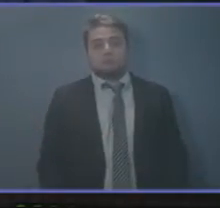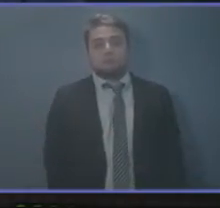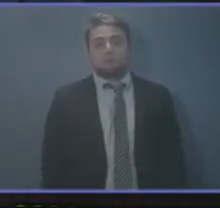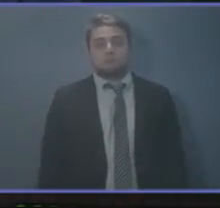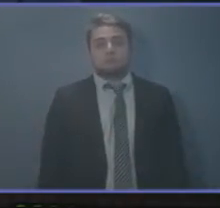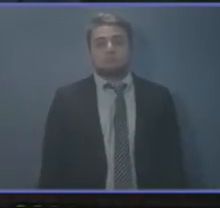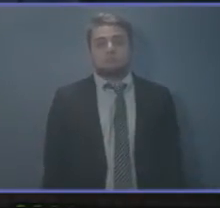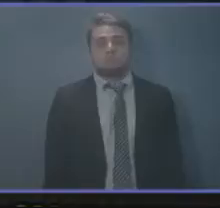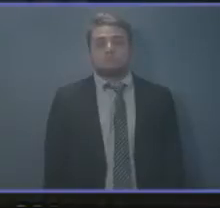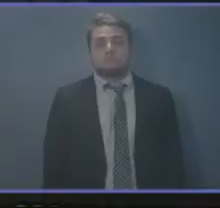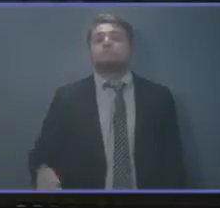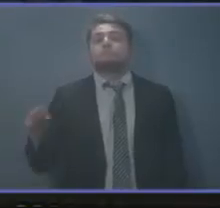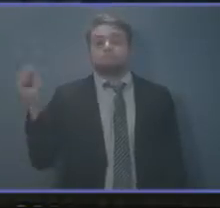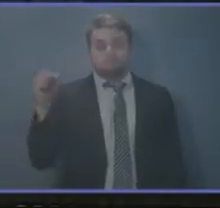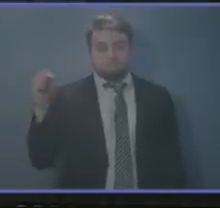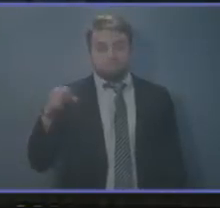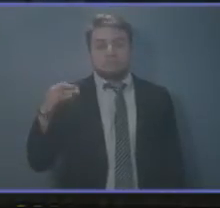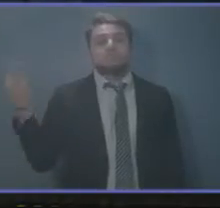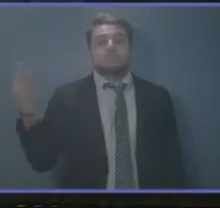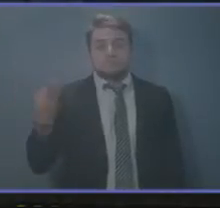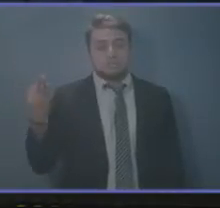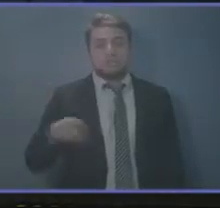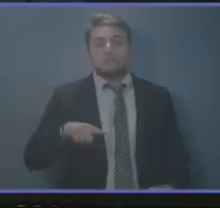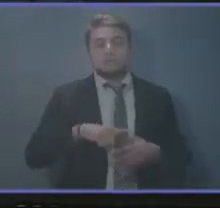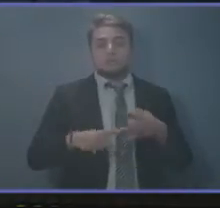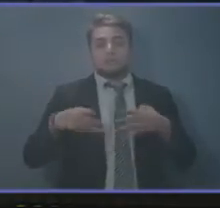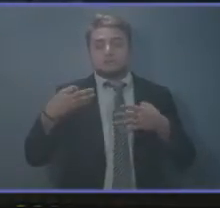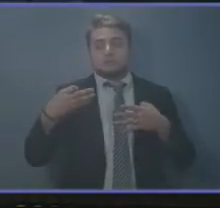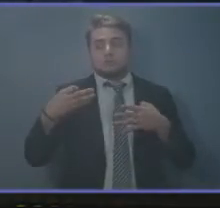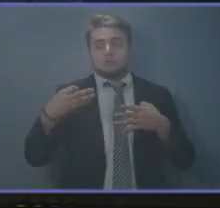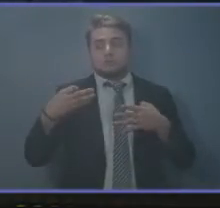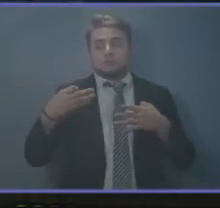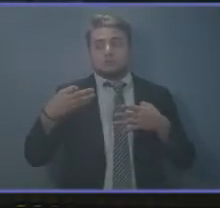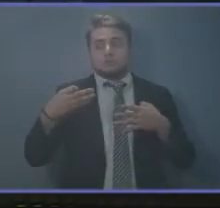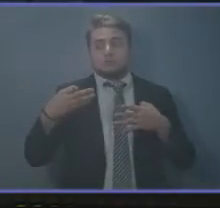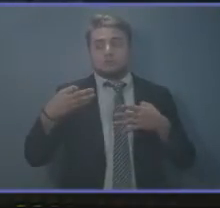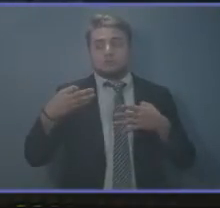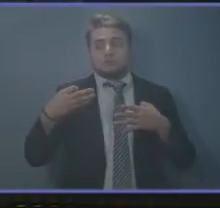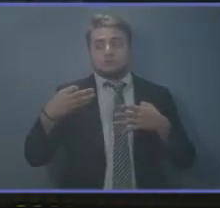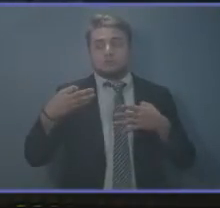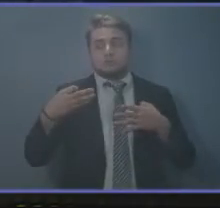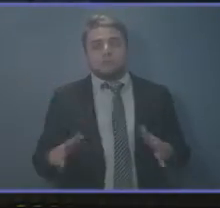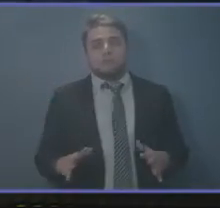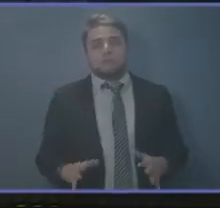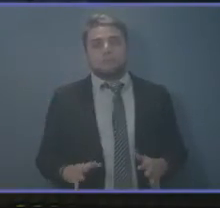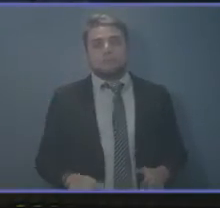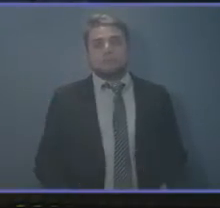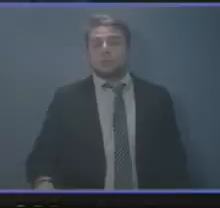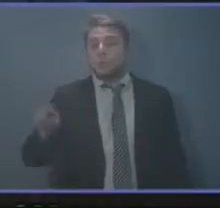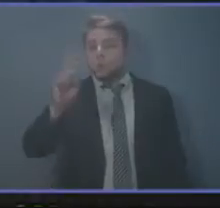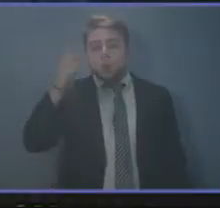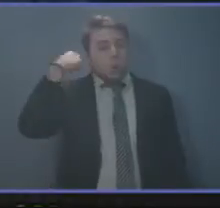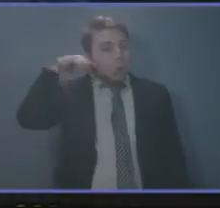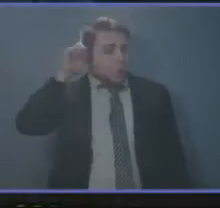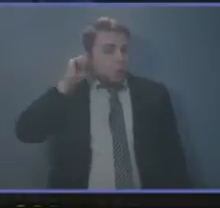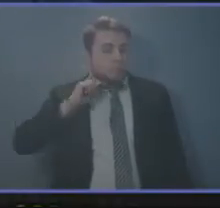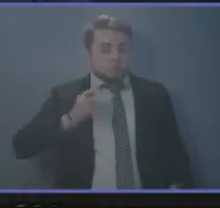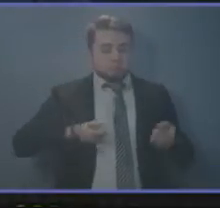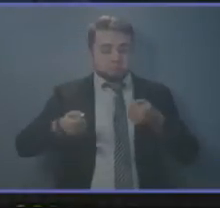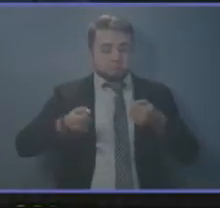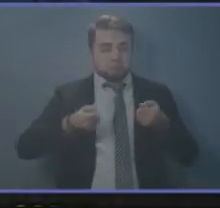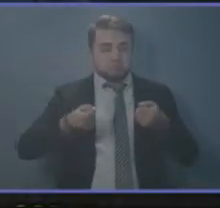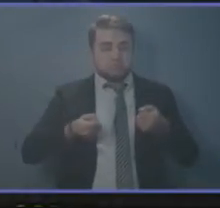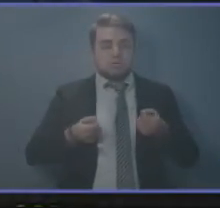que merecen gozar de sus prestaciones. Y finalizo con esto. Uno de los motoristas que nos visitó a